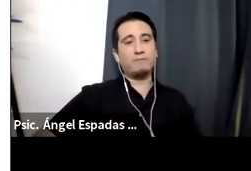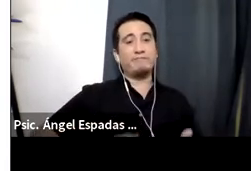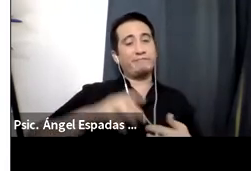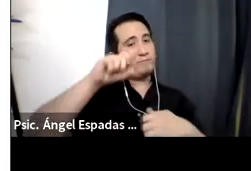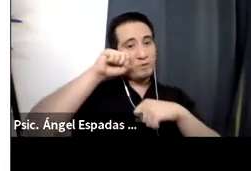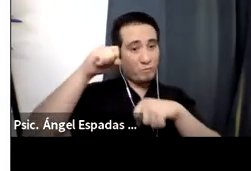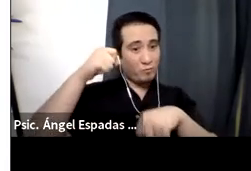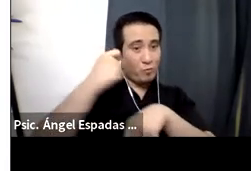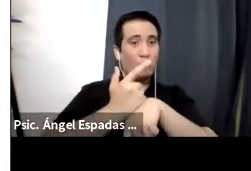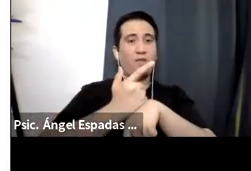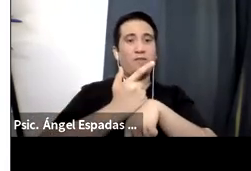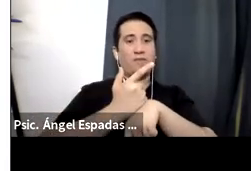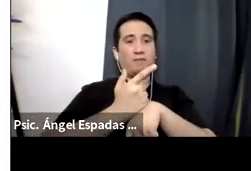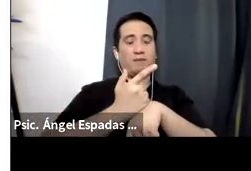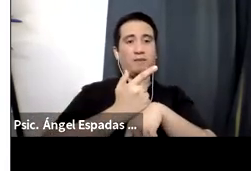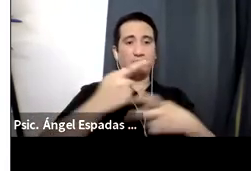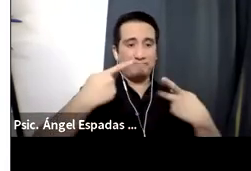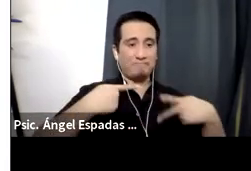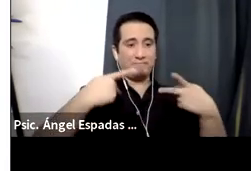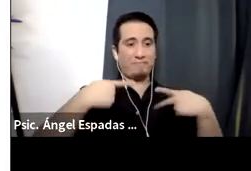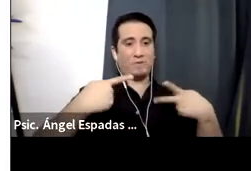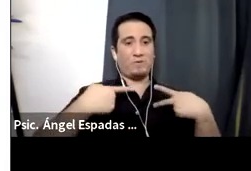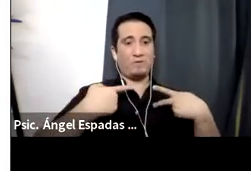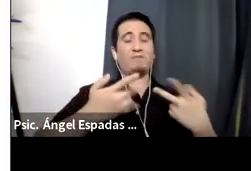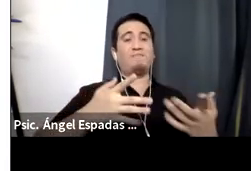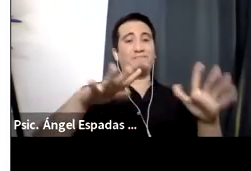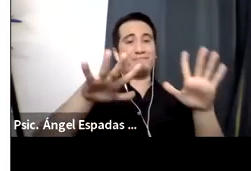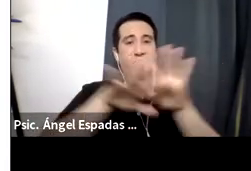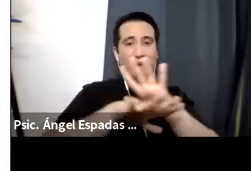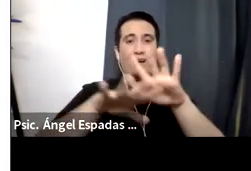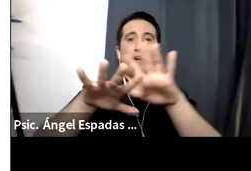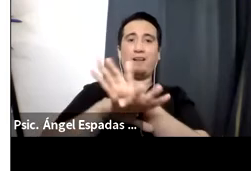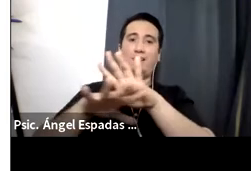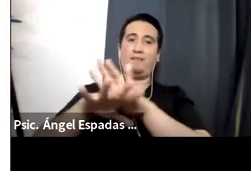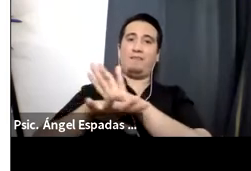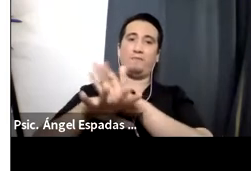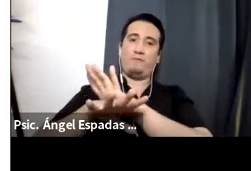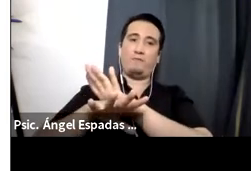cuenta, ¿no? Nosotros que ha habido cambios, ¿no?